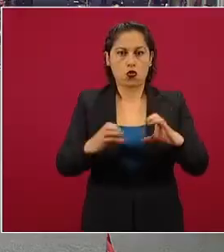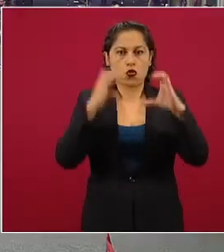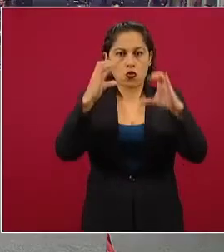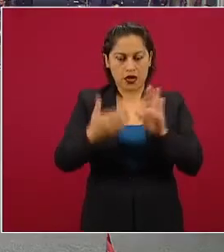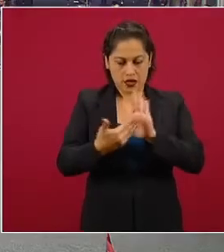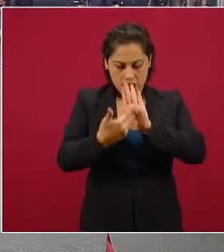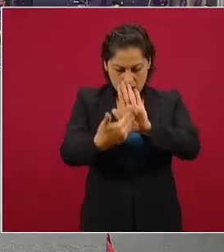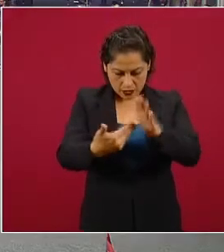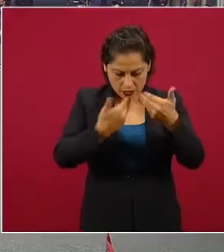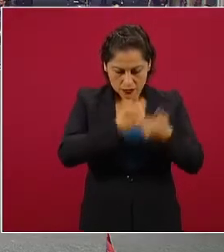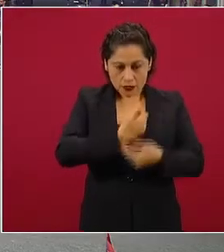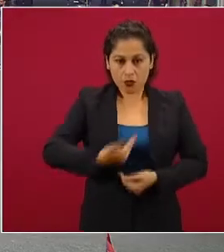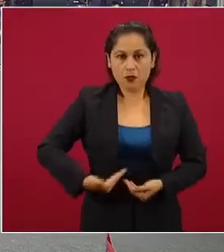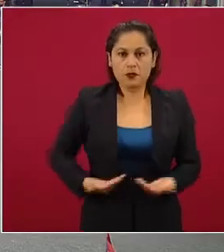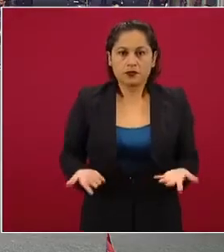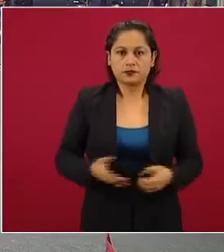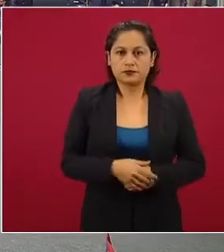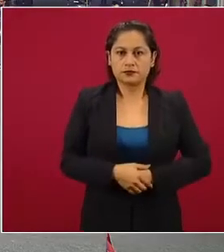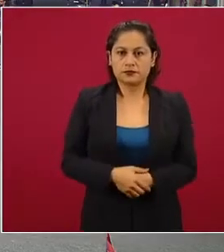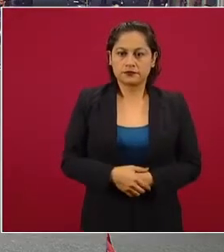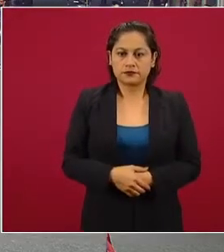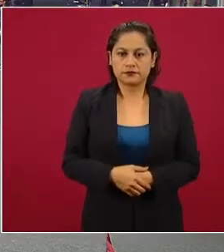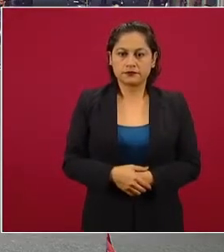presidente? Es